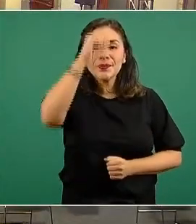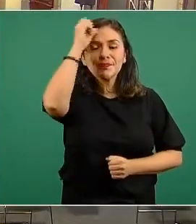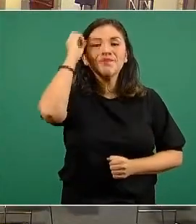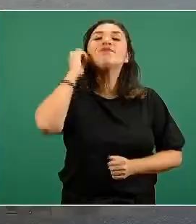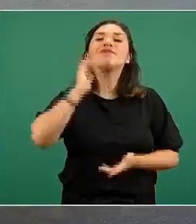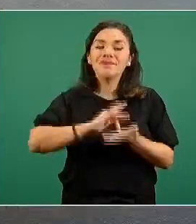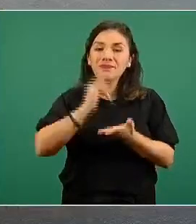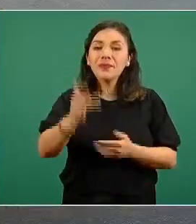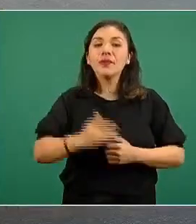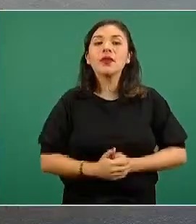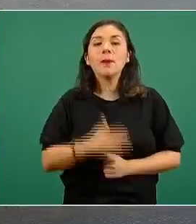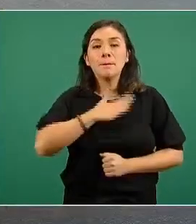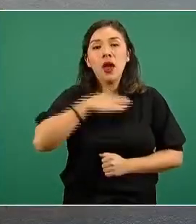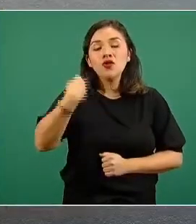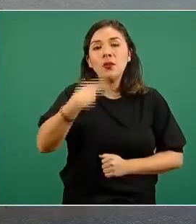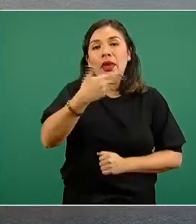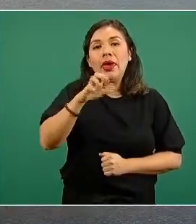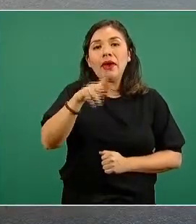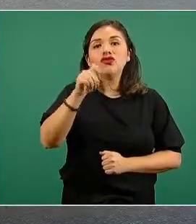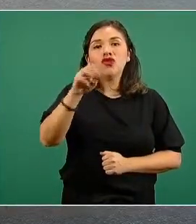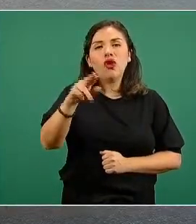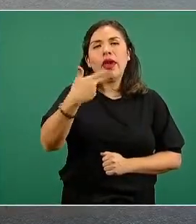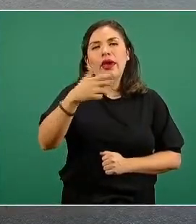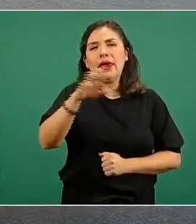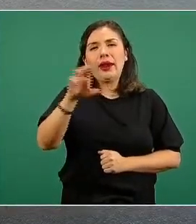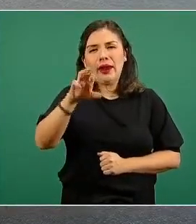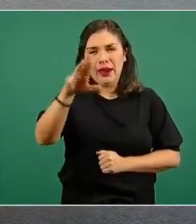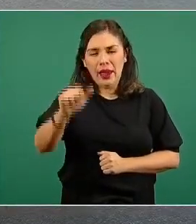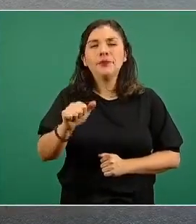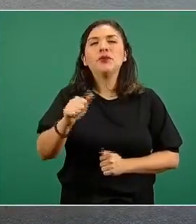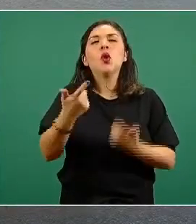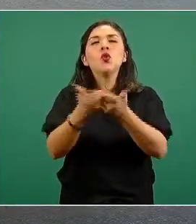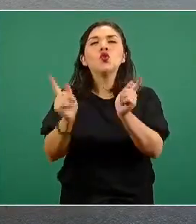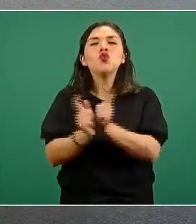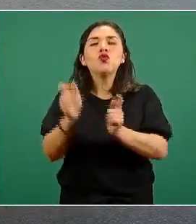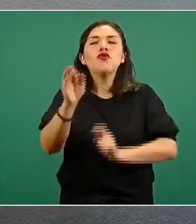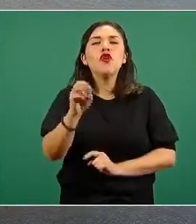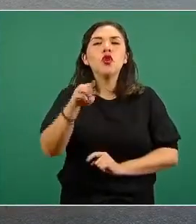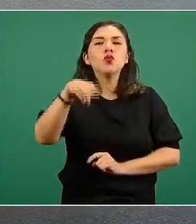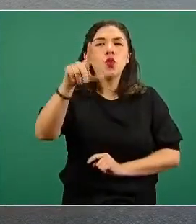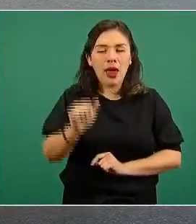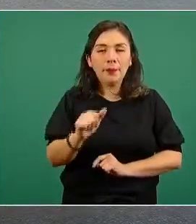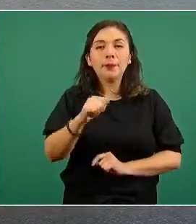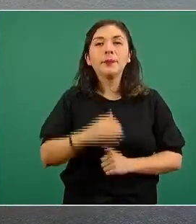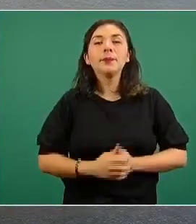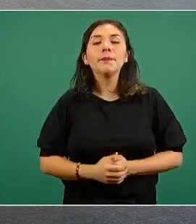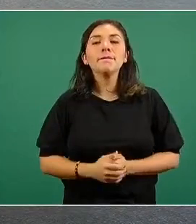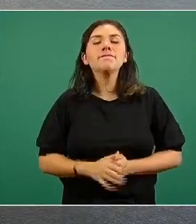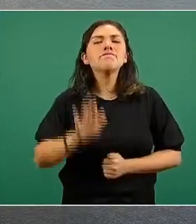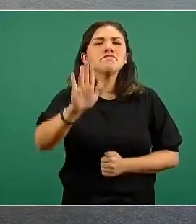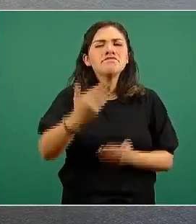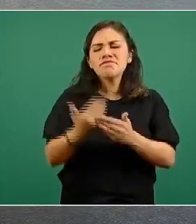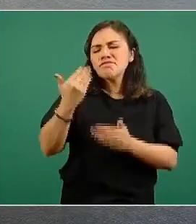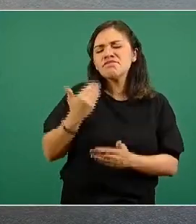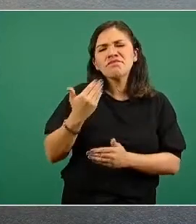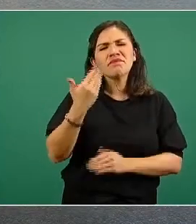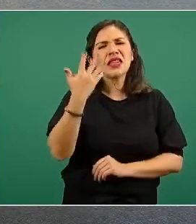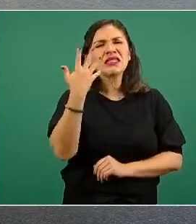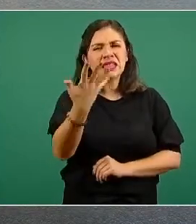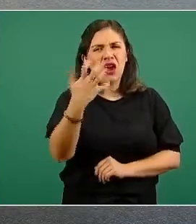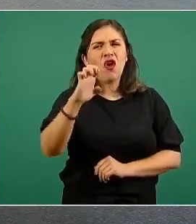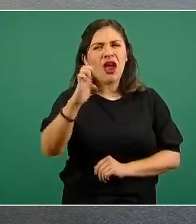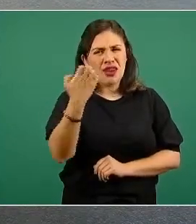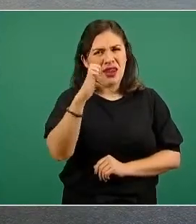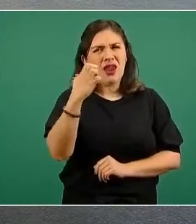Gracias, doctor Cortés. Héctor Herrera Argüelles, de Grupo Fórmula y columnista en López Dóriga Digital. Hace el 5 de